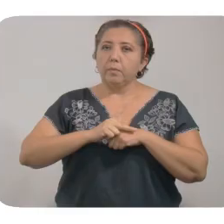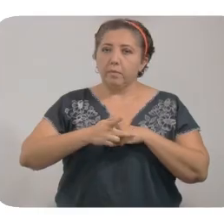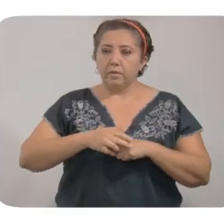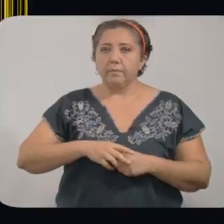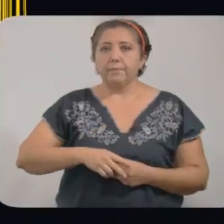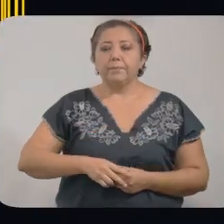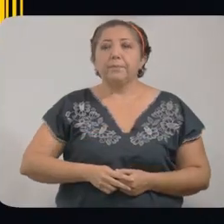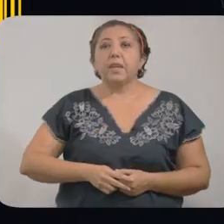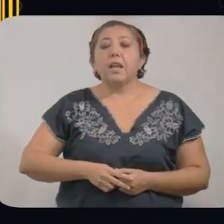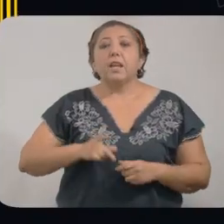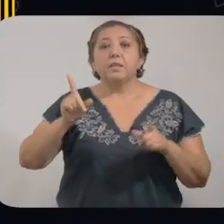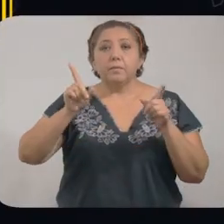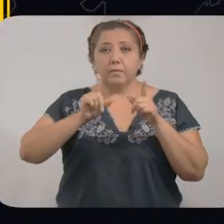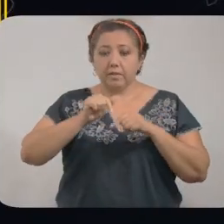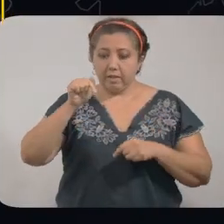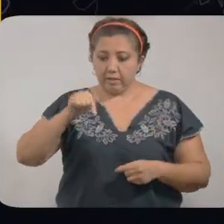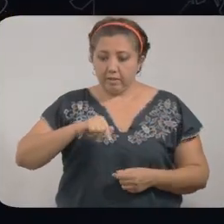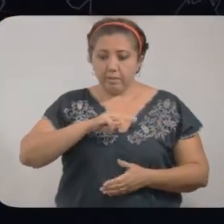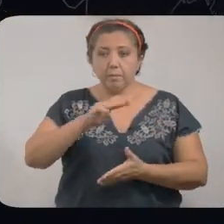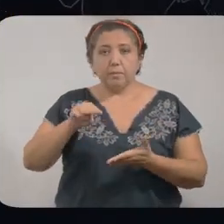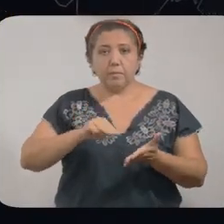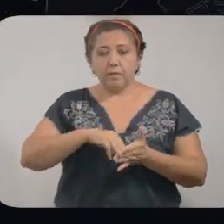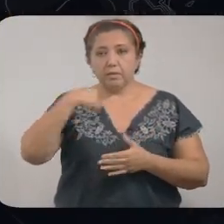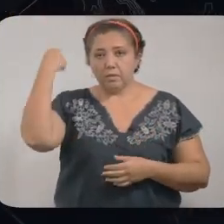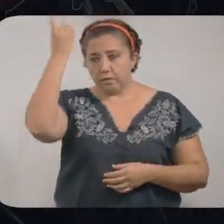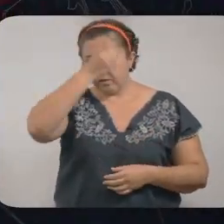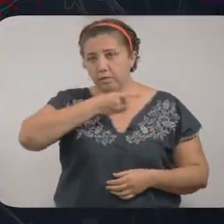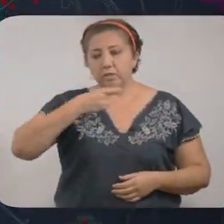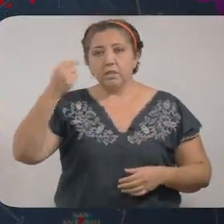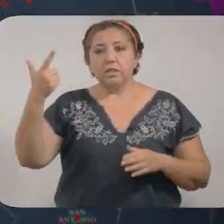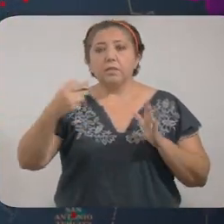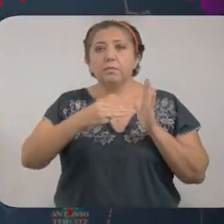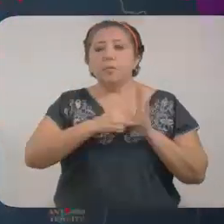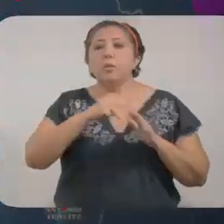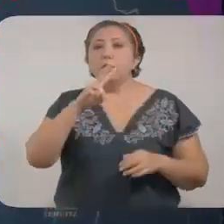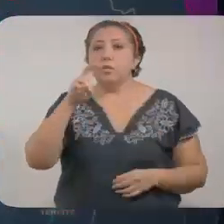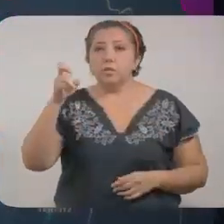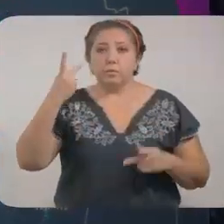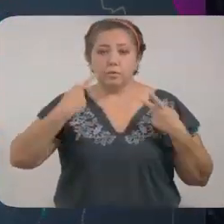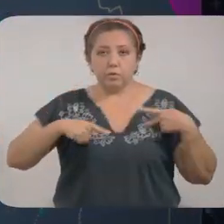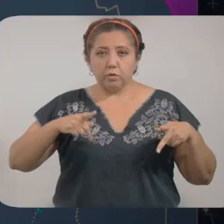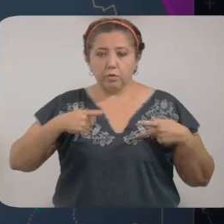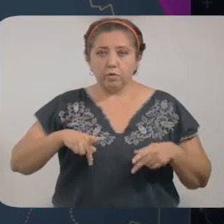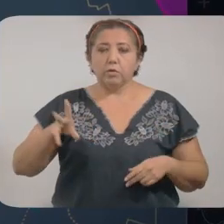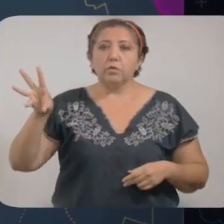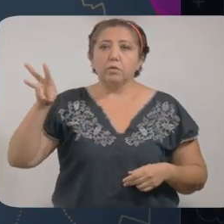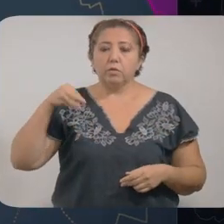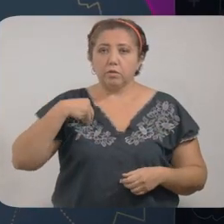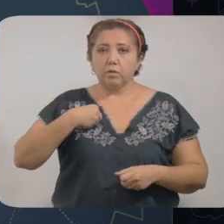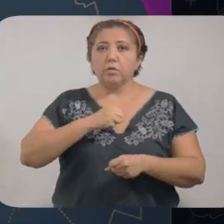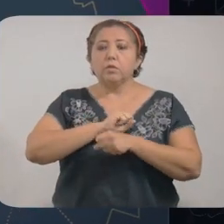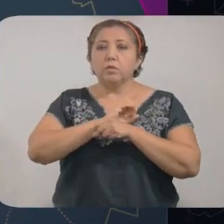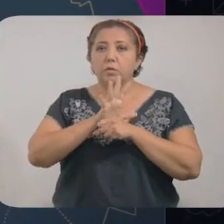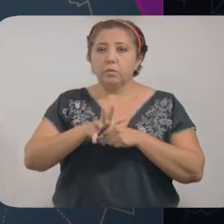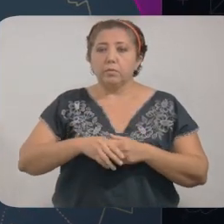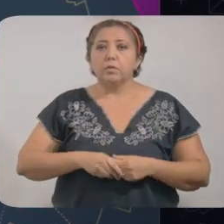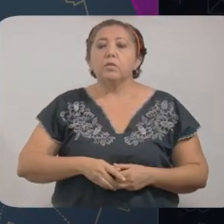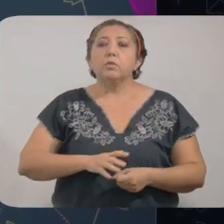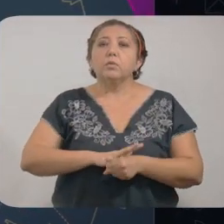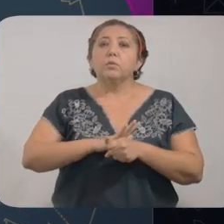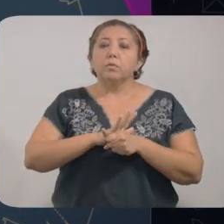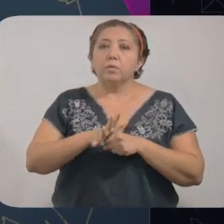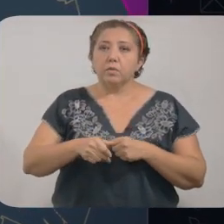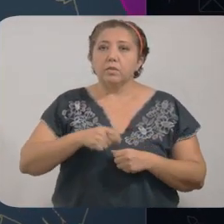estado específicamente en medidas se han diagnosticado siete mil 291 personas contagiadas de coronavirus de los